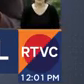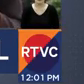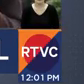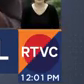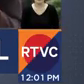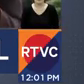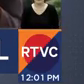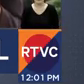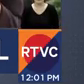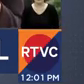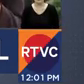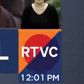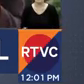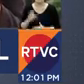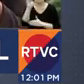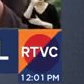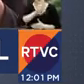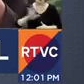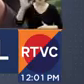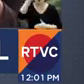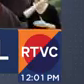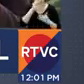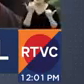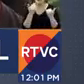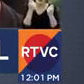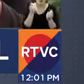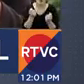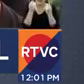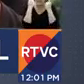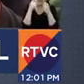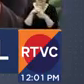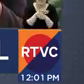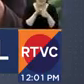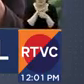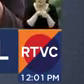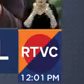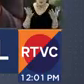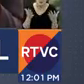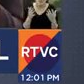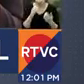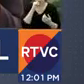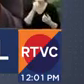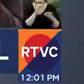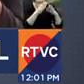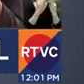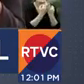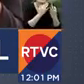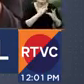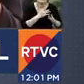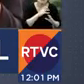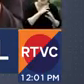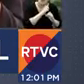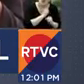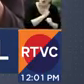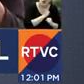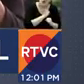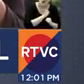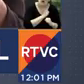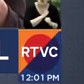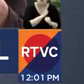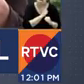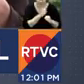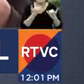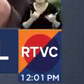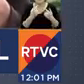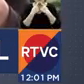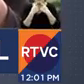Dice, y si el país entero pues no acaba de entender esta situación, para la familia, por supuesto, que debe ser aún más fácil, y quiero enviarle